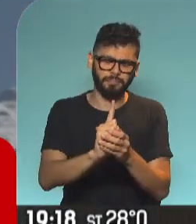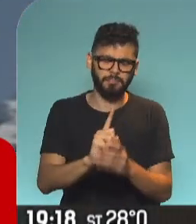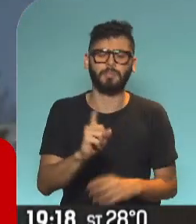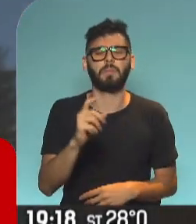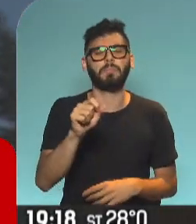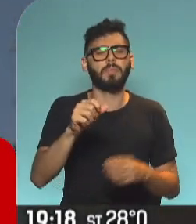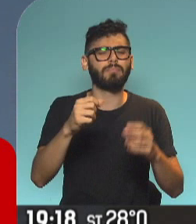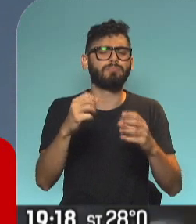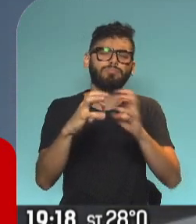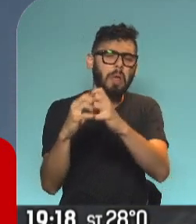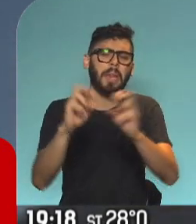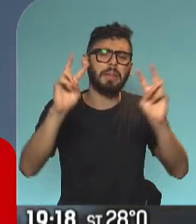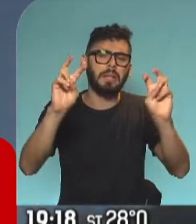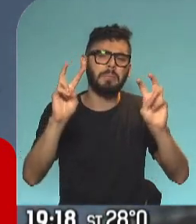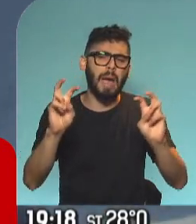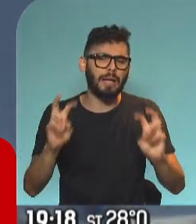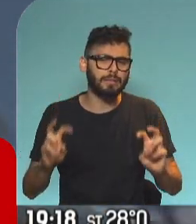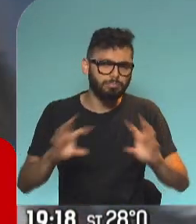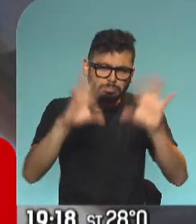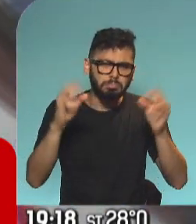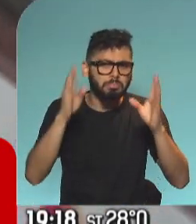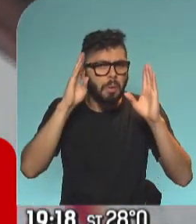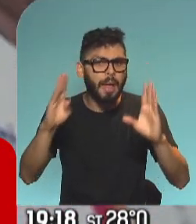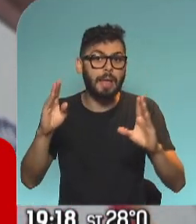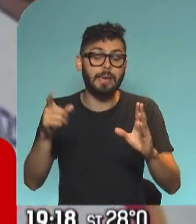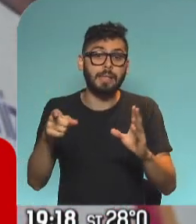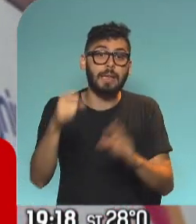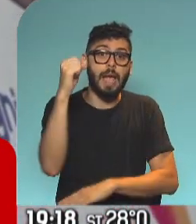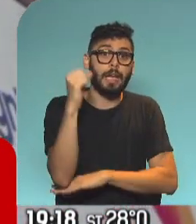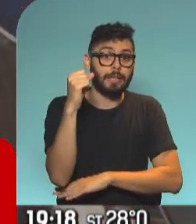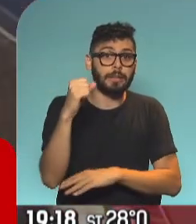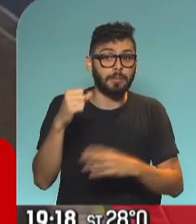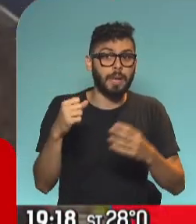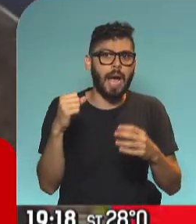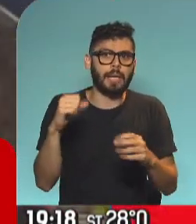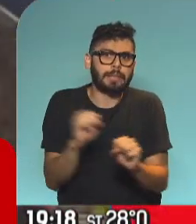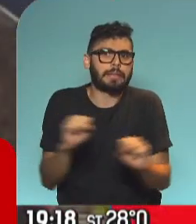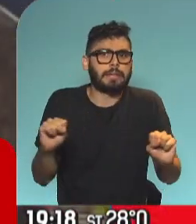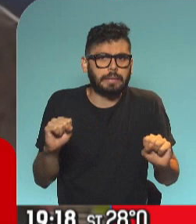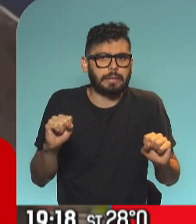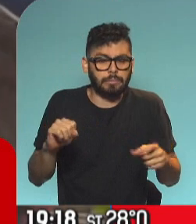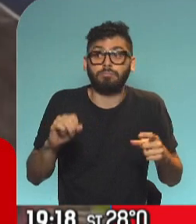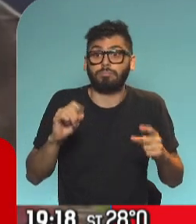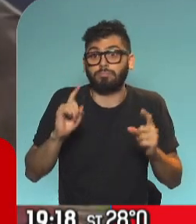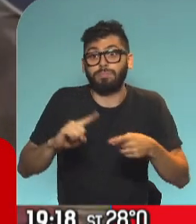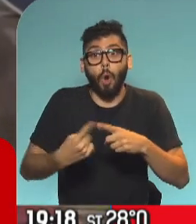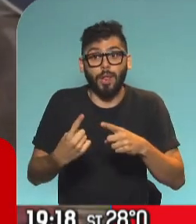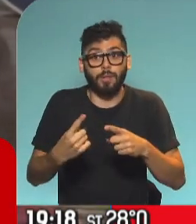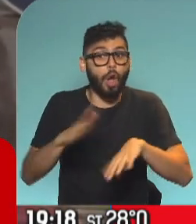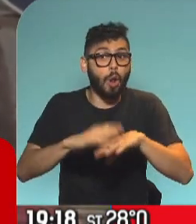temas estén relacionados a la fuerte crisis económica que ha realizado, y política también en algunos lugares, el